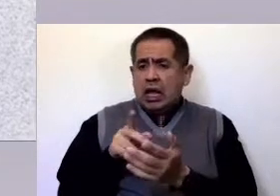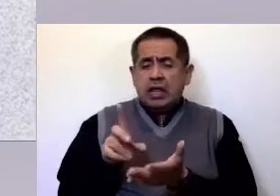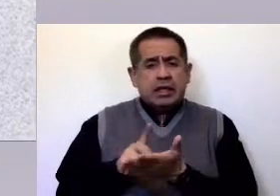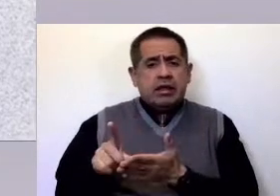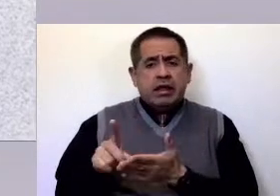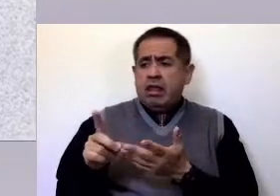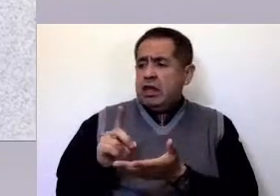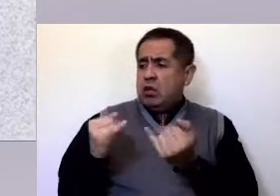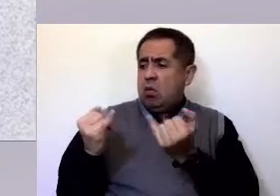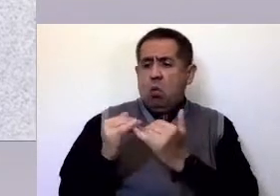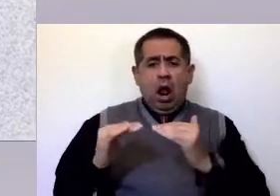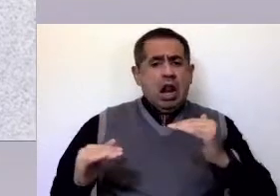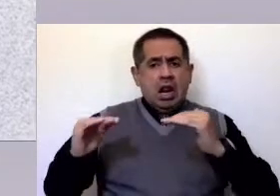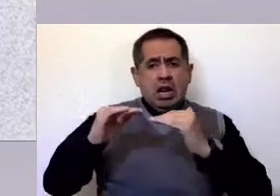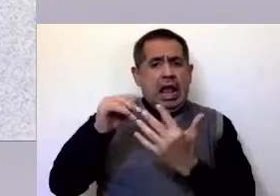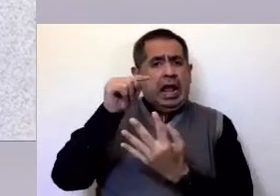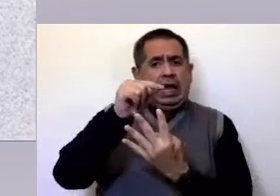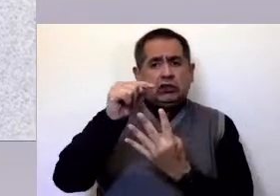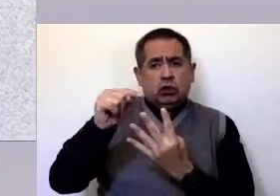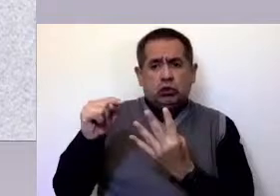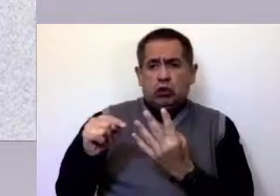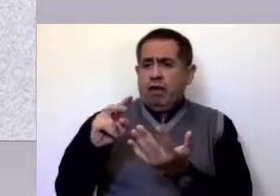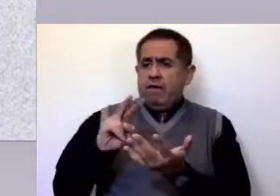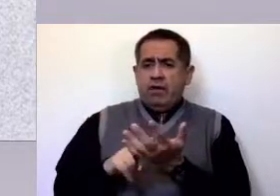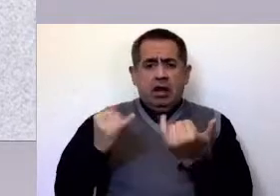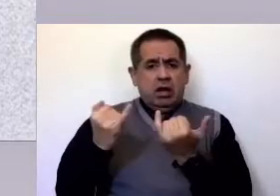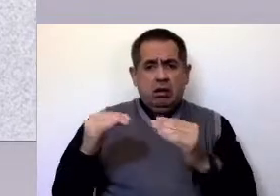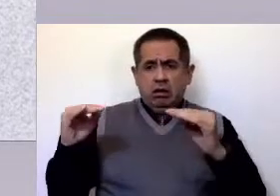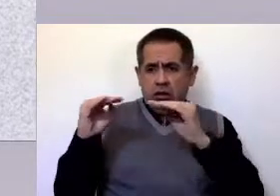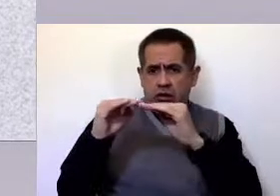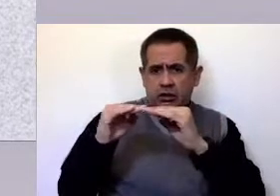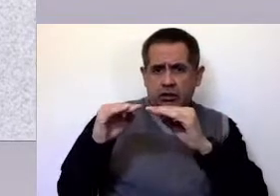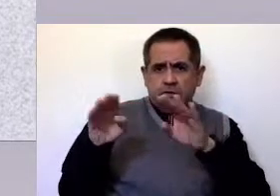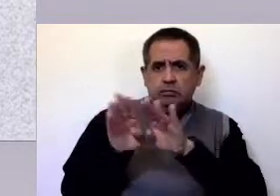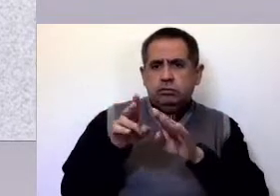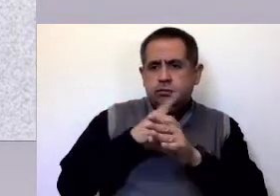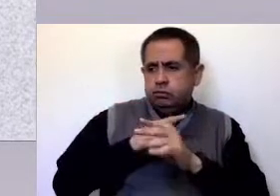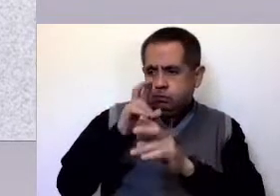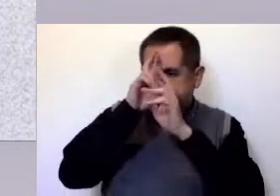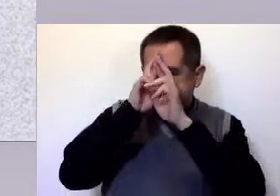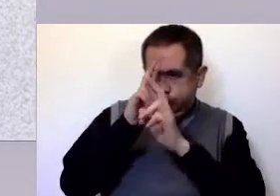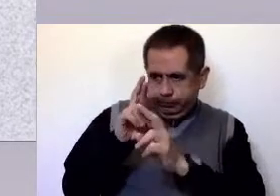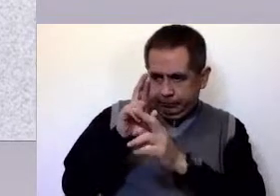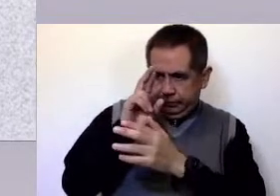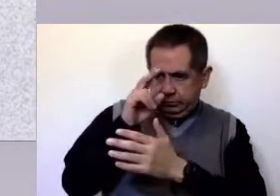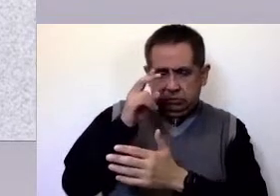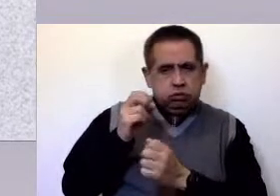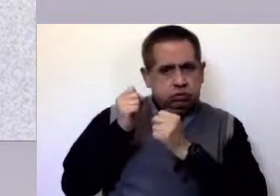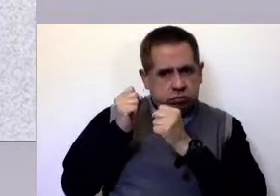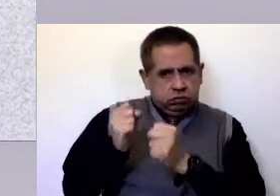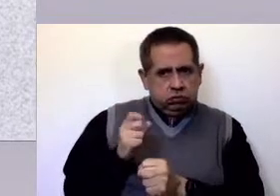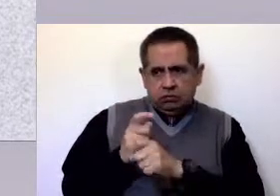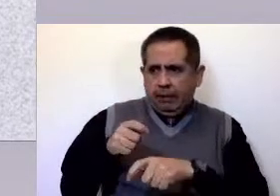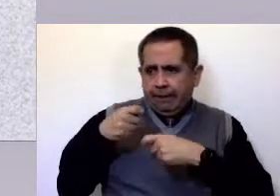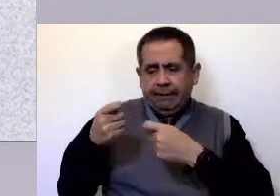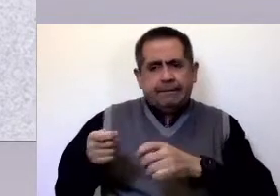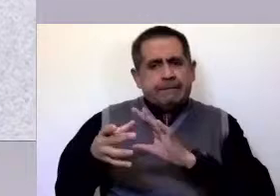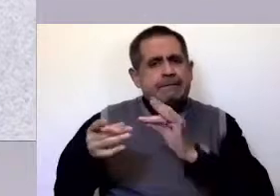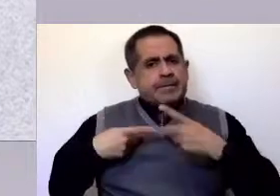jerarquía y que por esa razón deben ser respetados garantizados por todas las autoridades